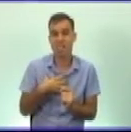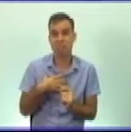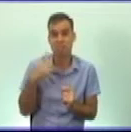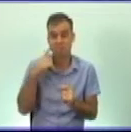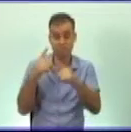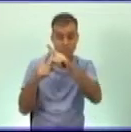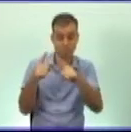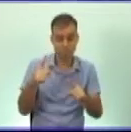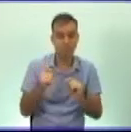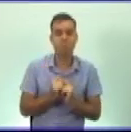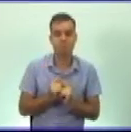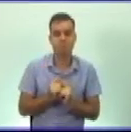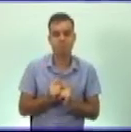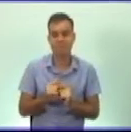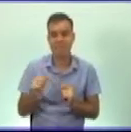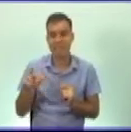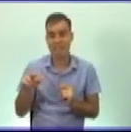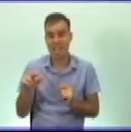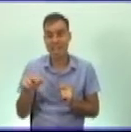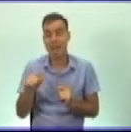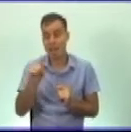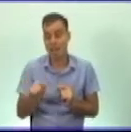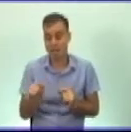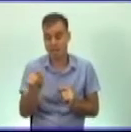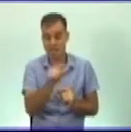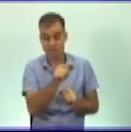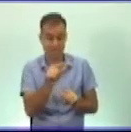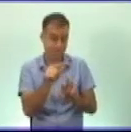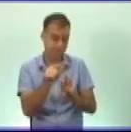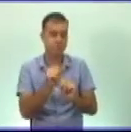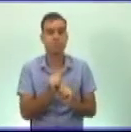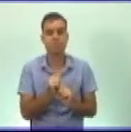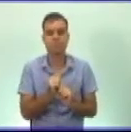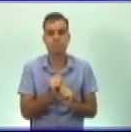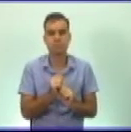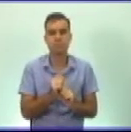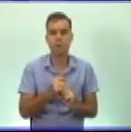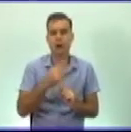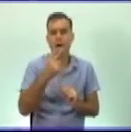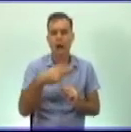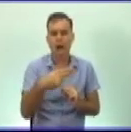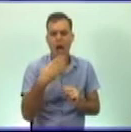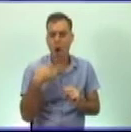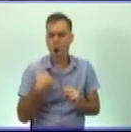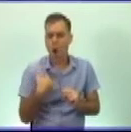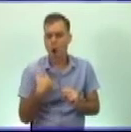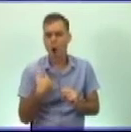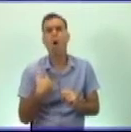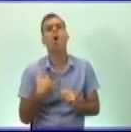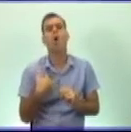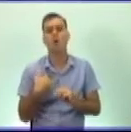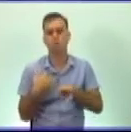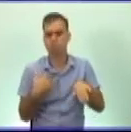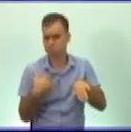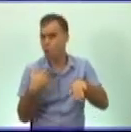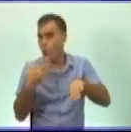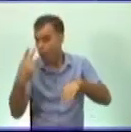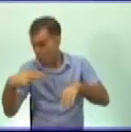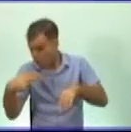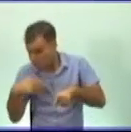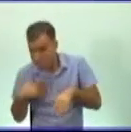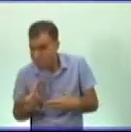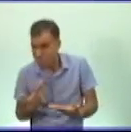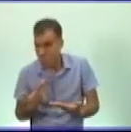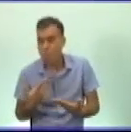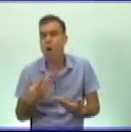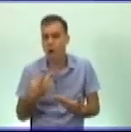de 3. Nos falta hallar la altura. La altura la vamos a hacer, la altura del cono y la altura del cilindro. Vamos a hallar